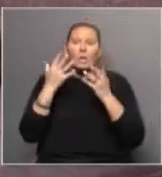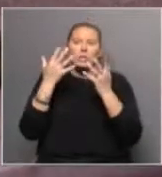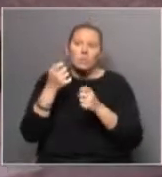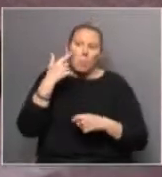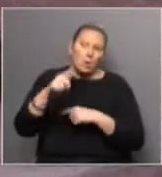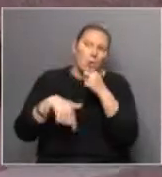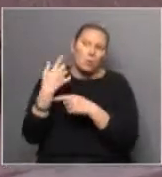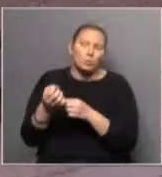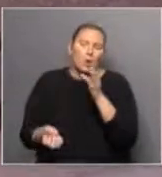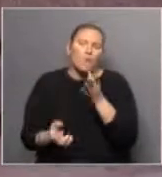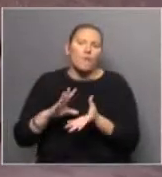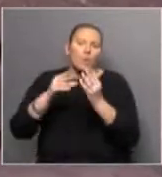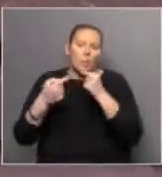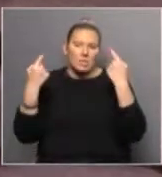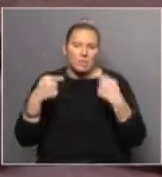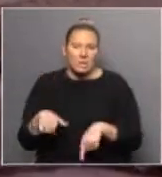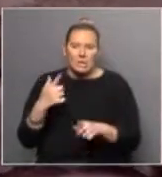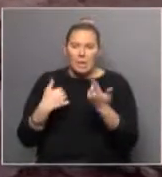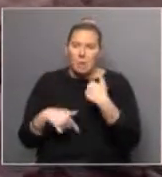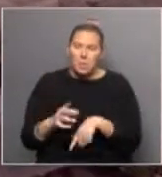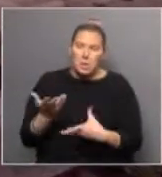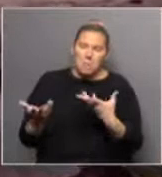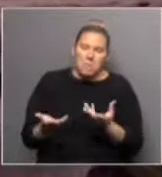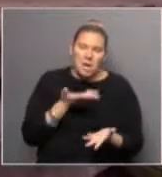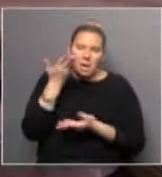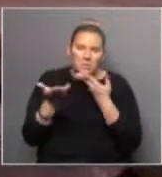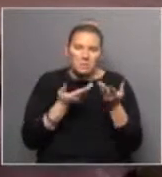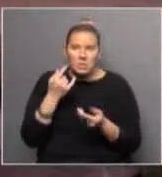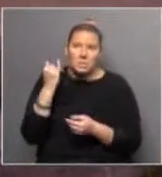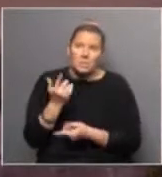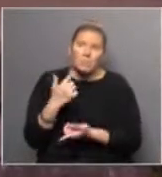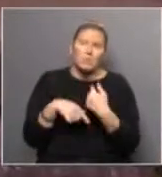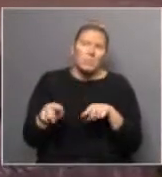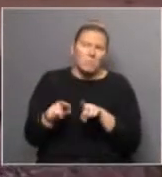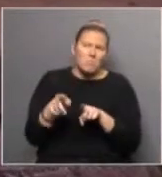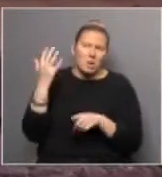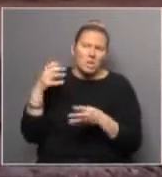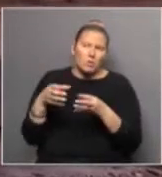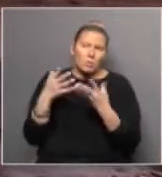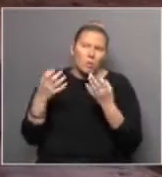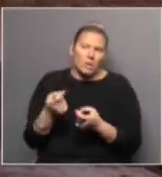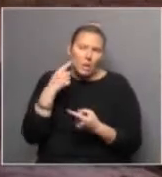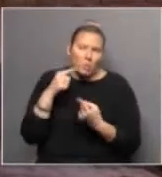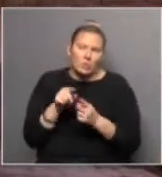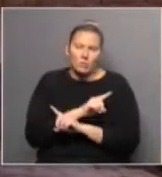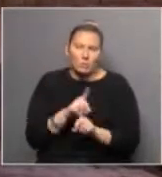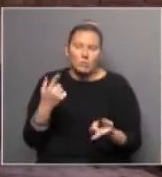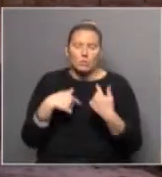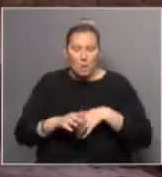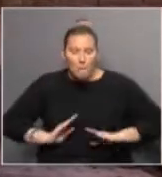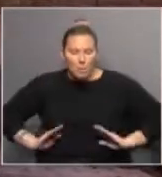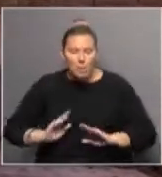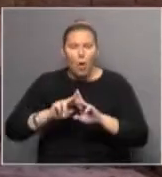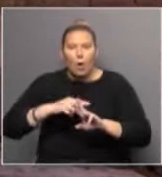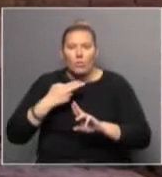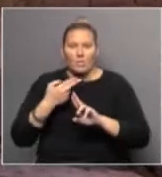cosas, el resultado eran canciones, pero no parecían canciones del Peyote. Entonces tuvimos que reconstruir todo ese proceso